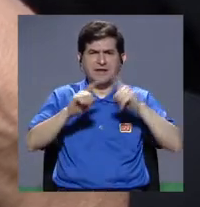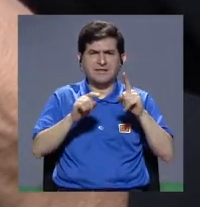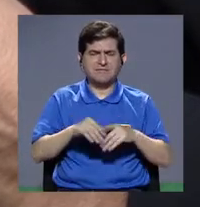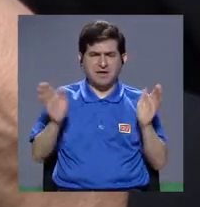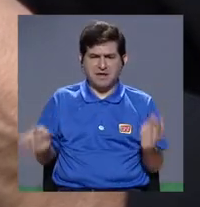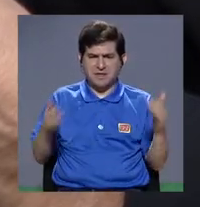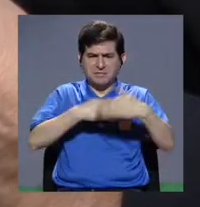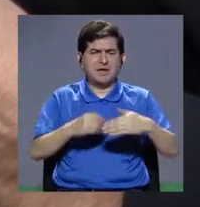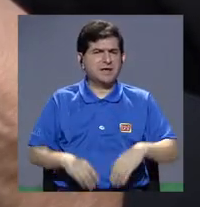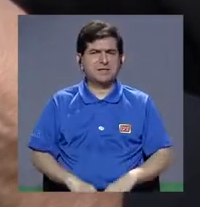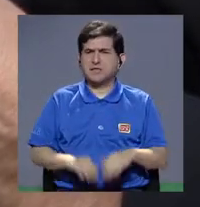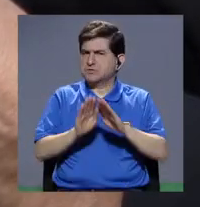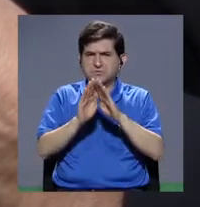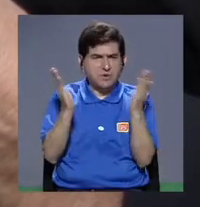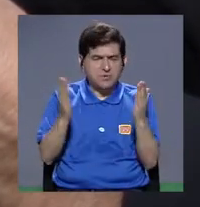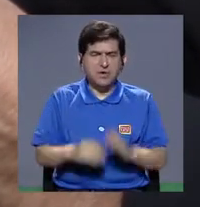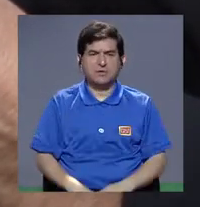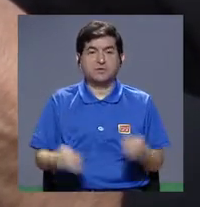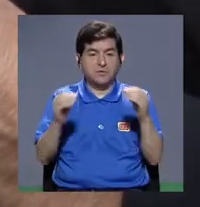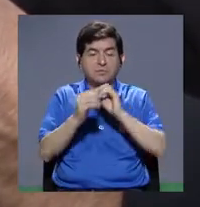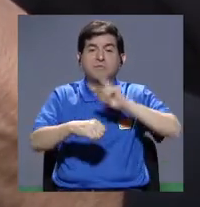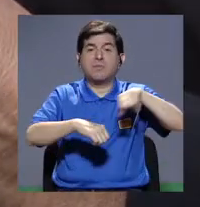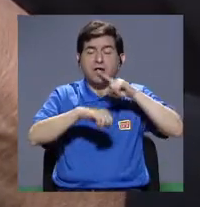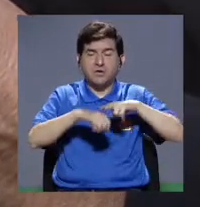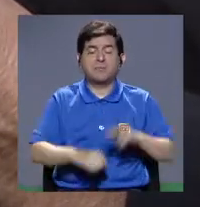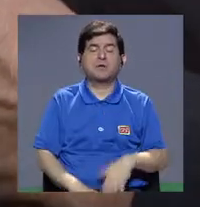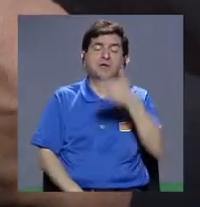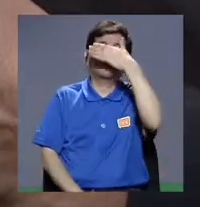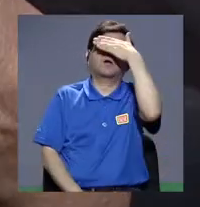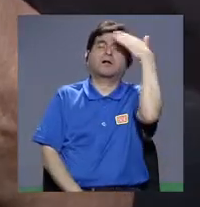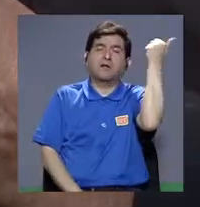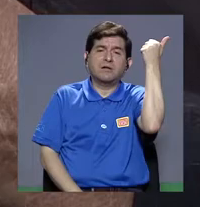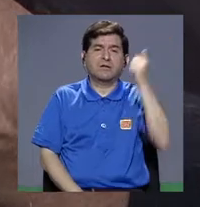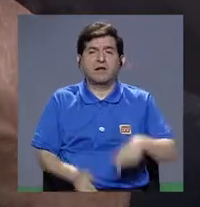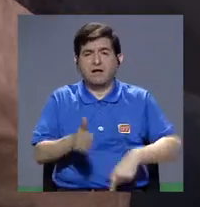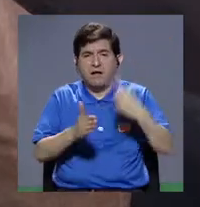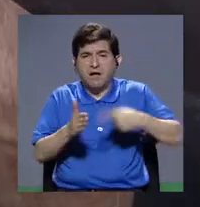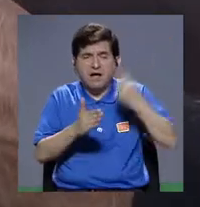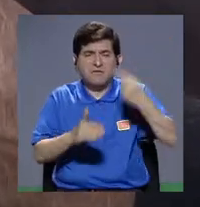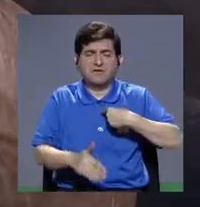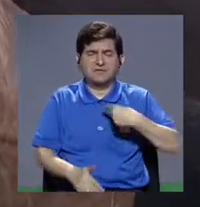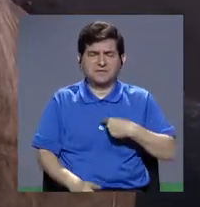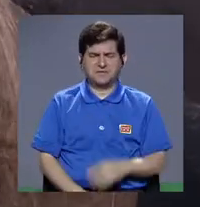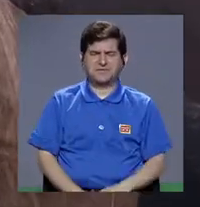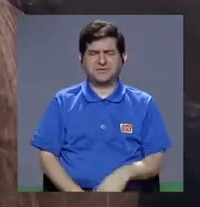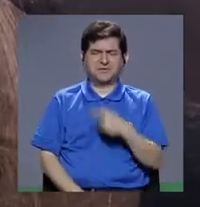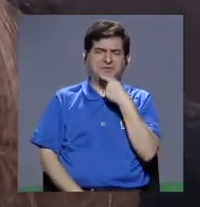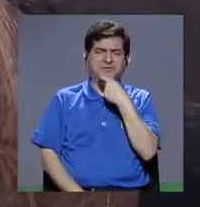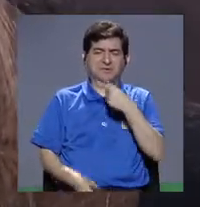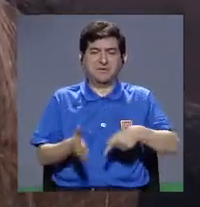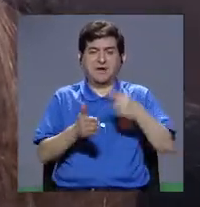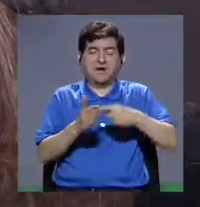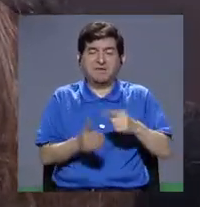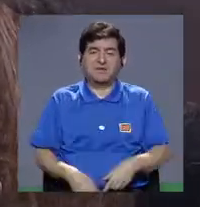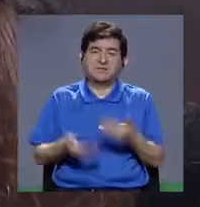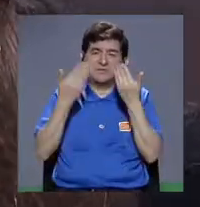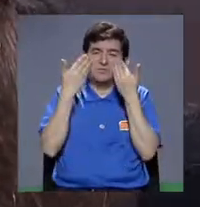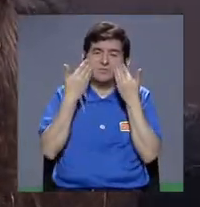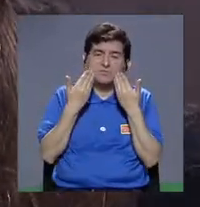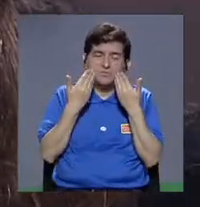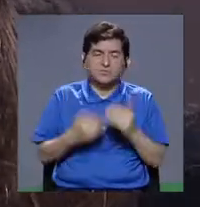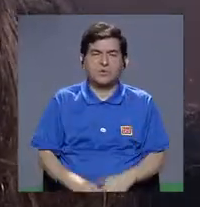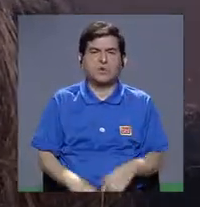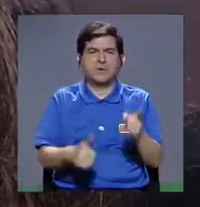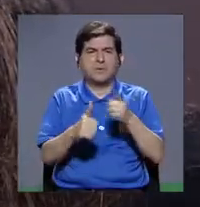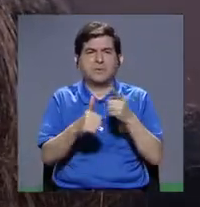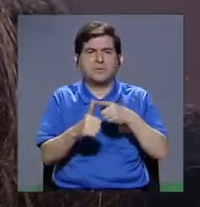en abrir cada día son más frecuentes estos olvidos a veces me hacen gracia y a veces me dan tristeza vivimos